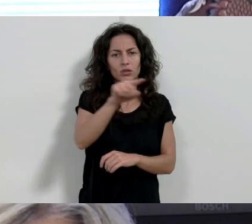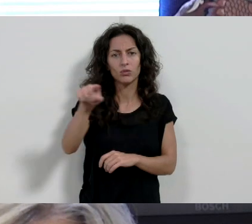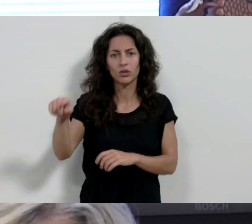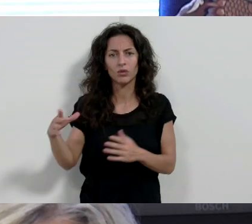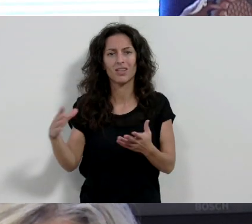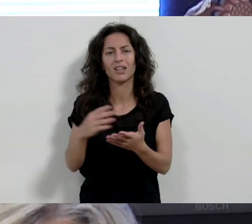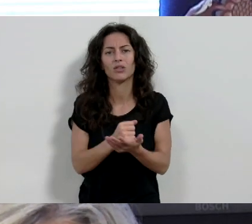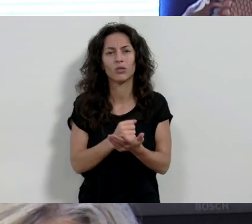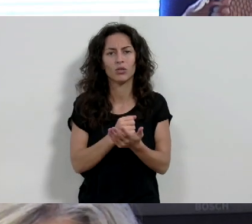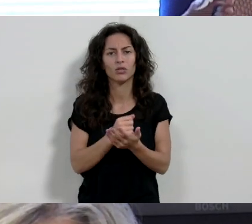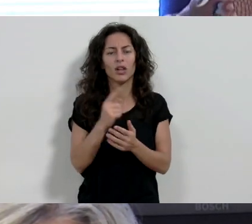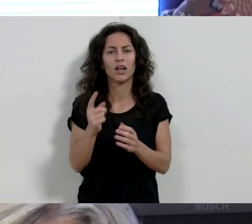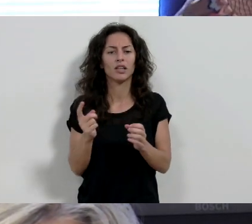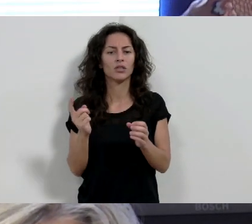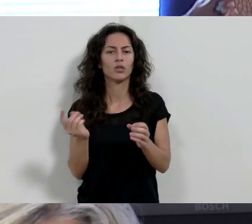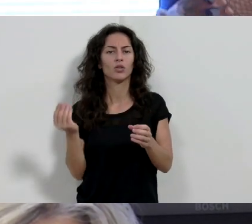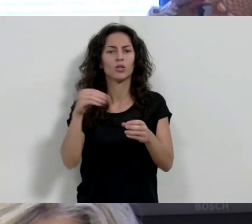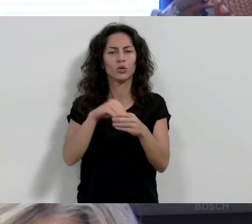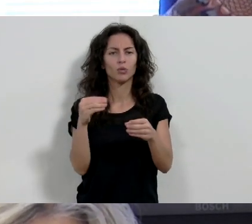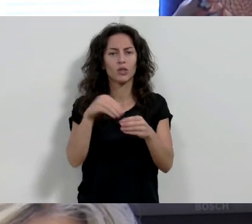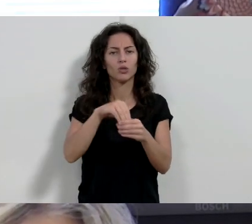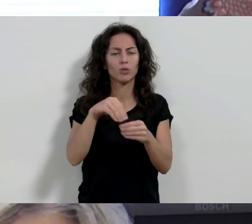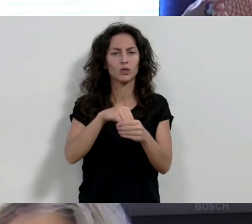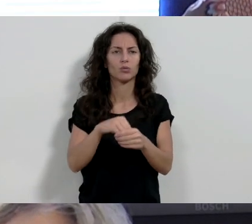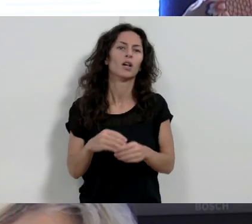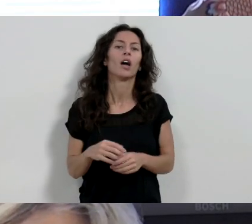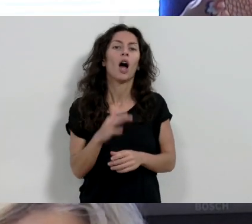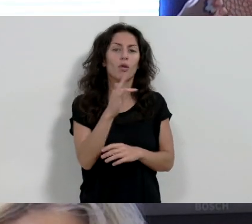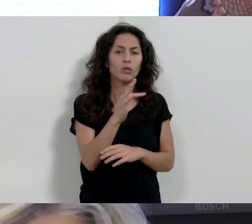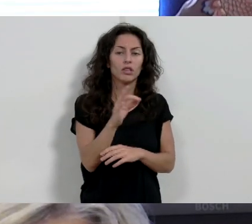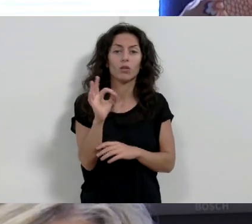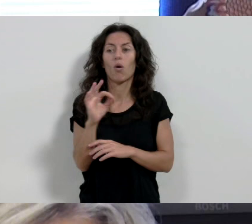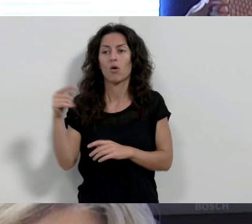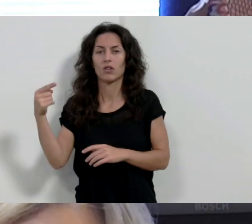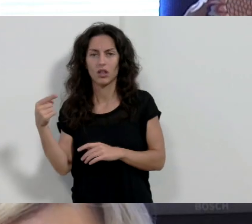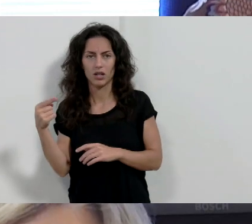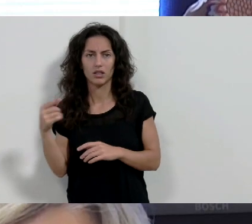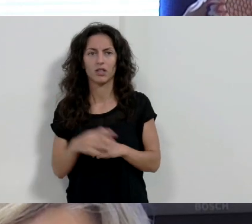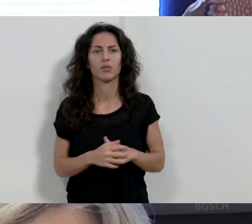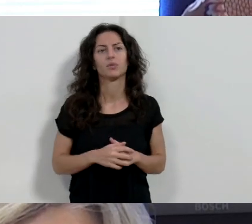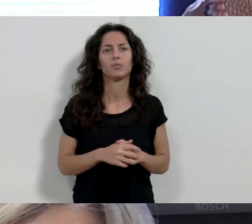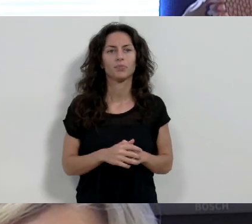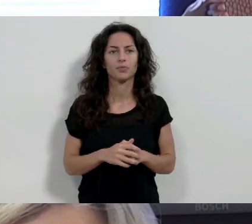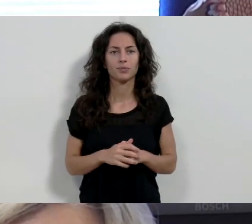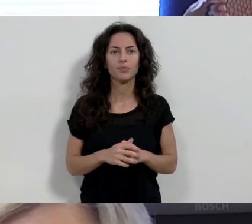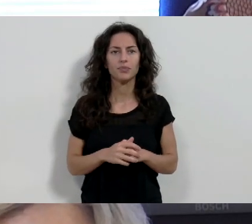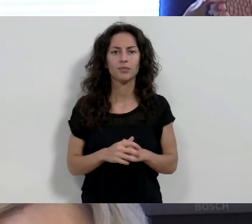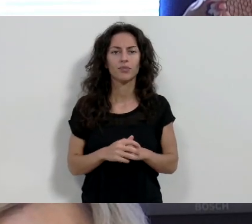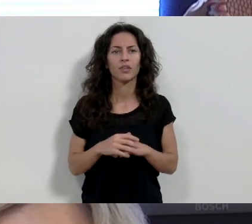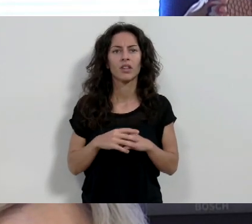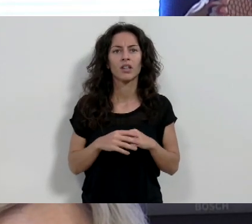acuerdo con ese mantra, con esas manifestaciones que en todo momento se realizan por parte del equipo de